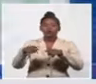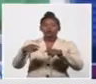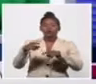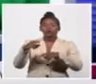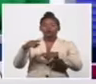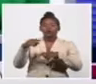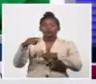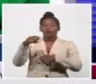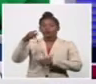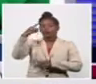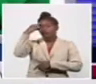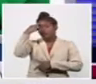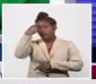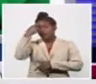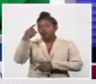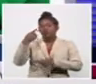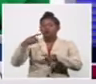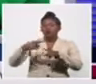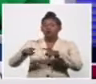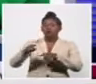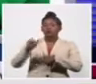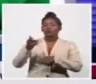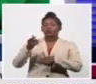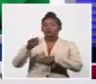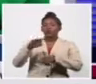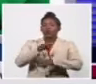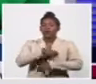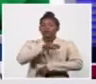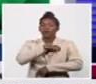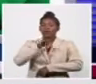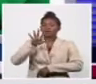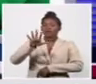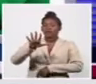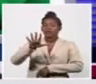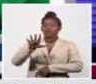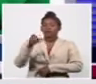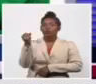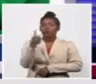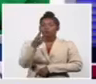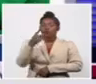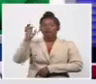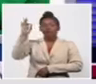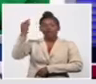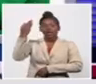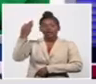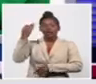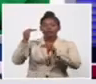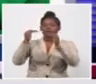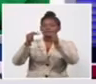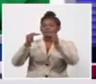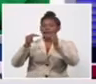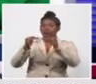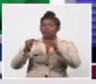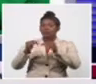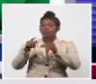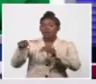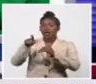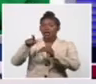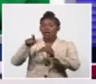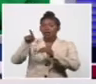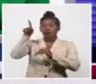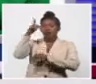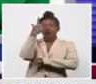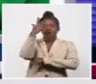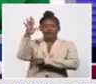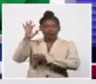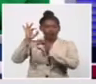5 españoles y una francesa. Algunos de ellos casos autóctonos de nuestro país, como